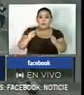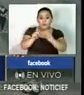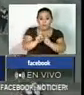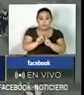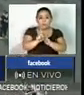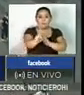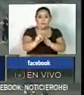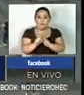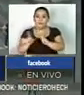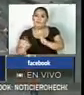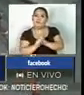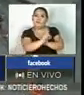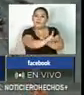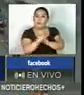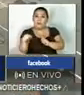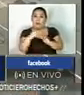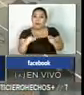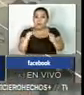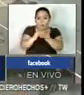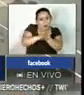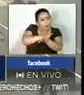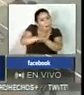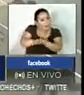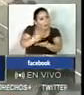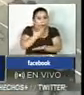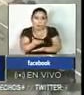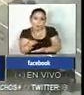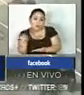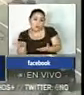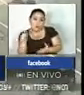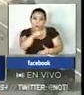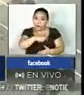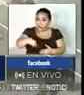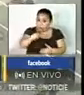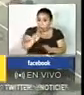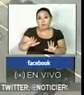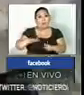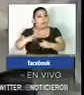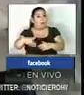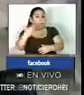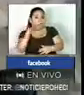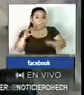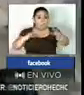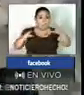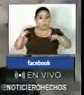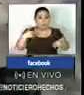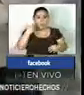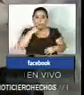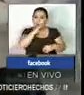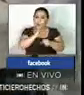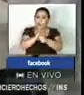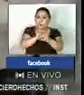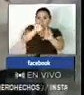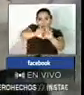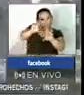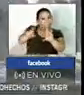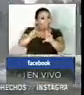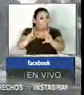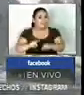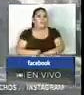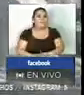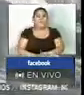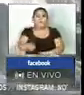distanciamiento social y las medidas higiénicas para que no se conviertan en uno más de la estadística por contagio.